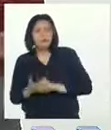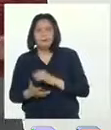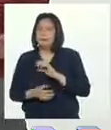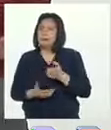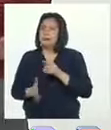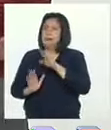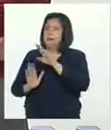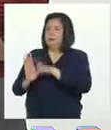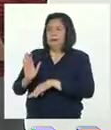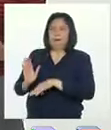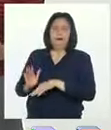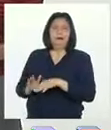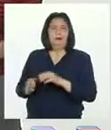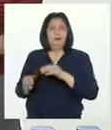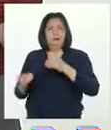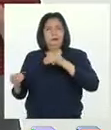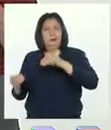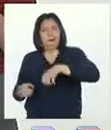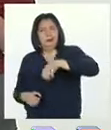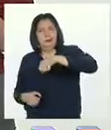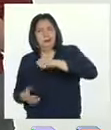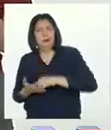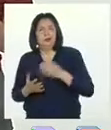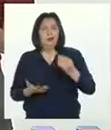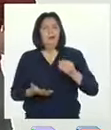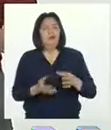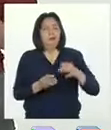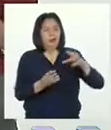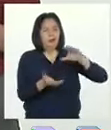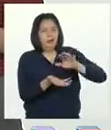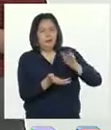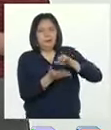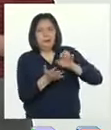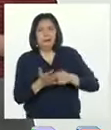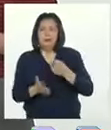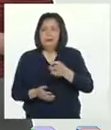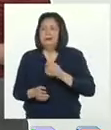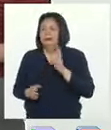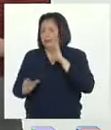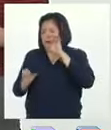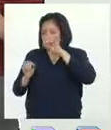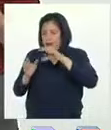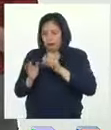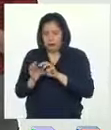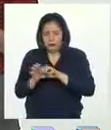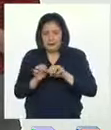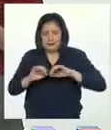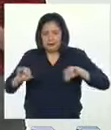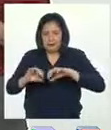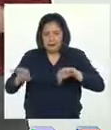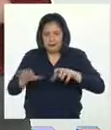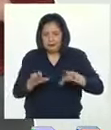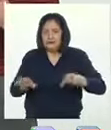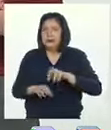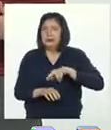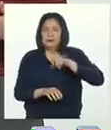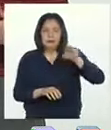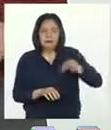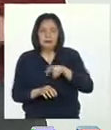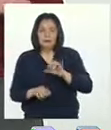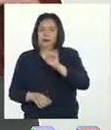como disminuir uso de bolsas plásticas o envases de tecnopor, clasificar nuestros residuos para que puedan ser reciclados,